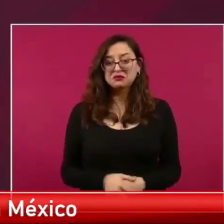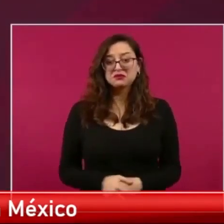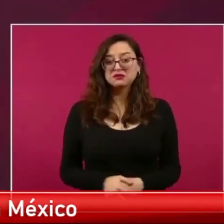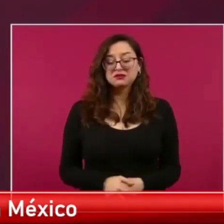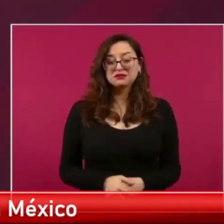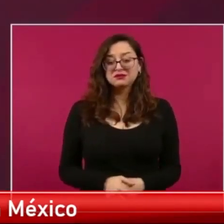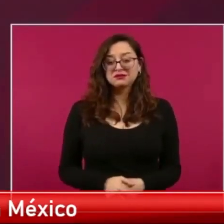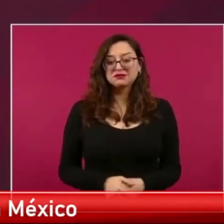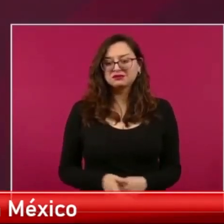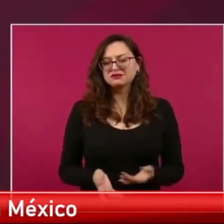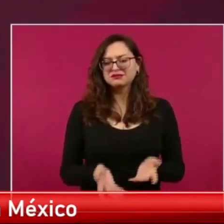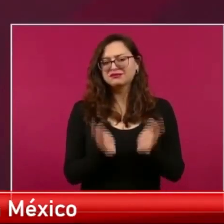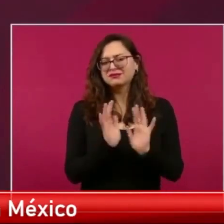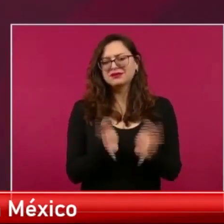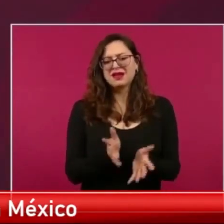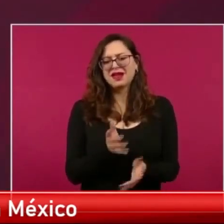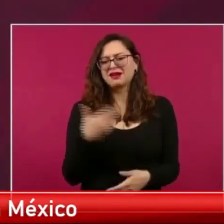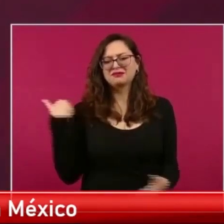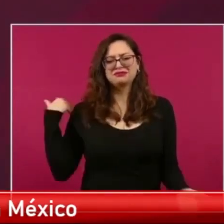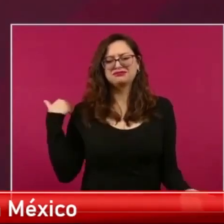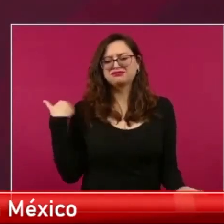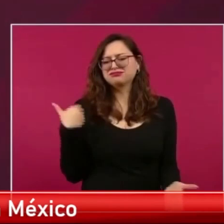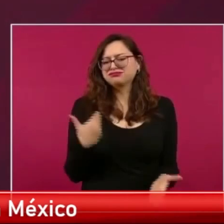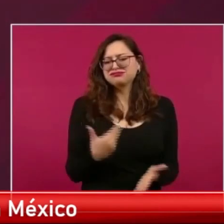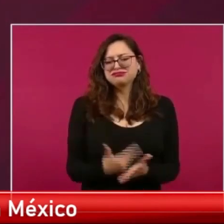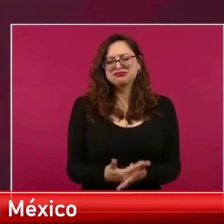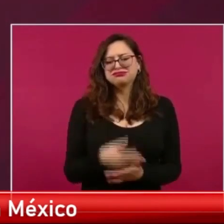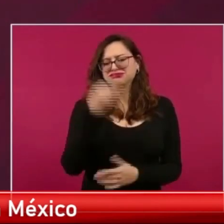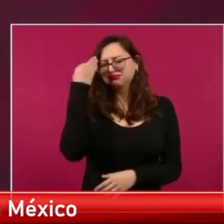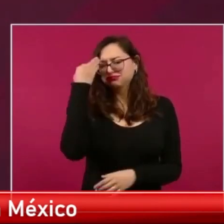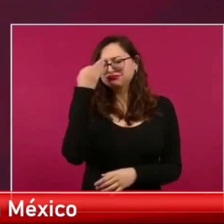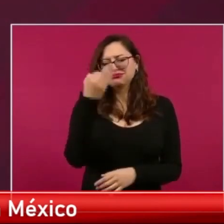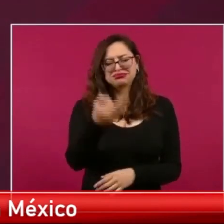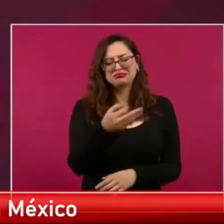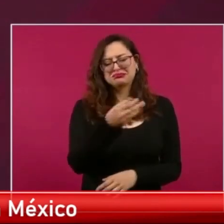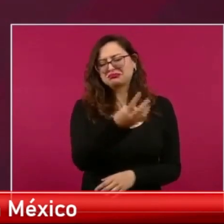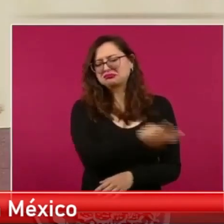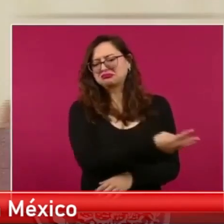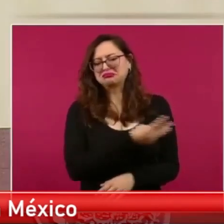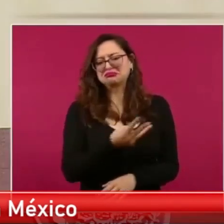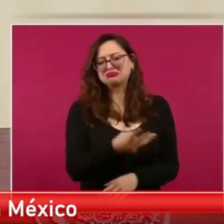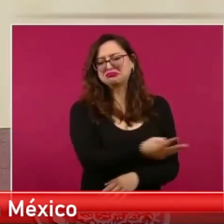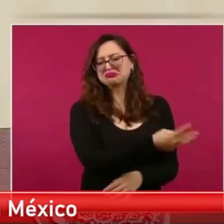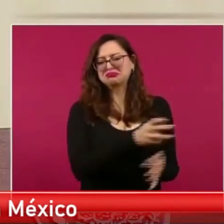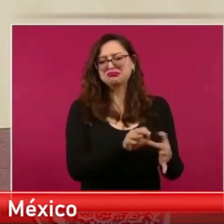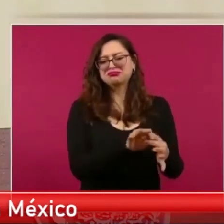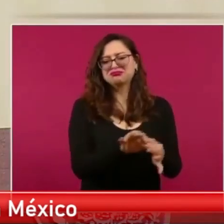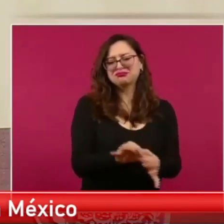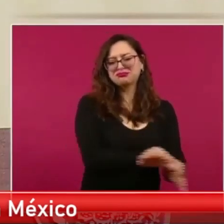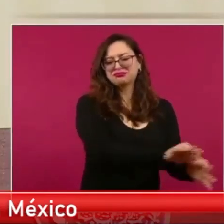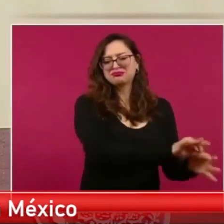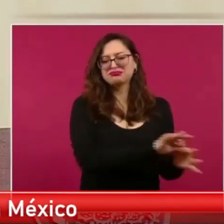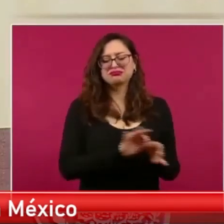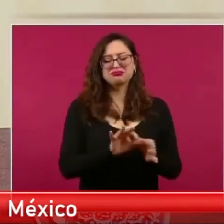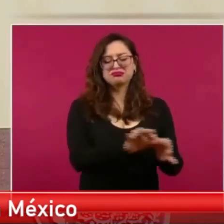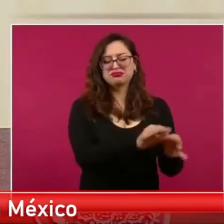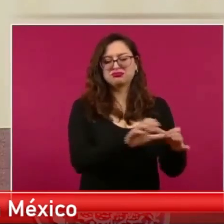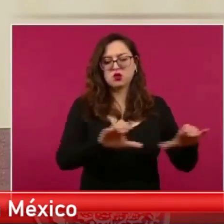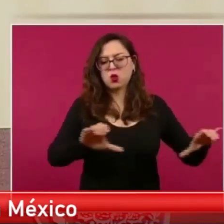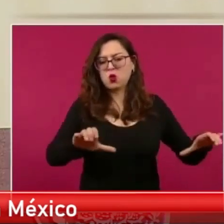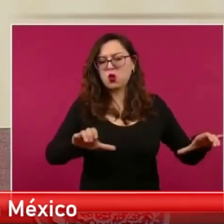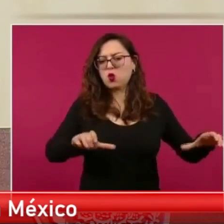Desde hace tiempo están agrupados, es un bloque conservador,